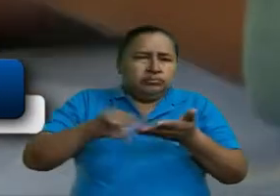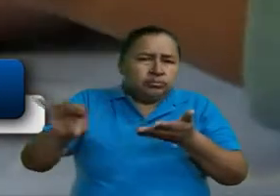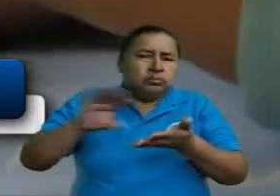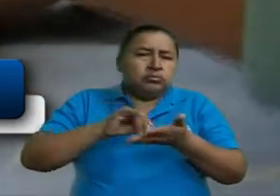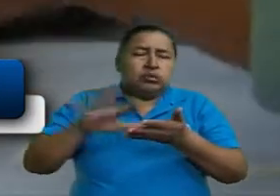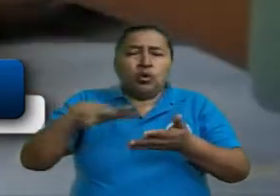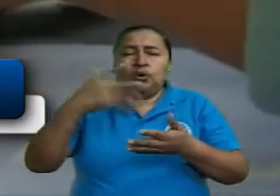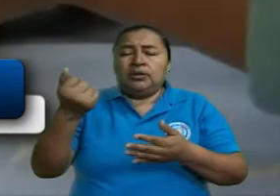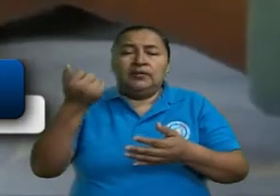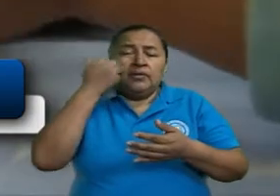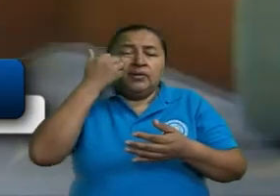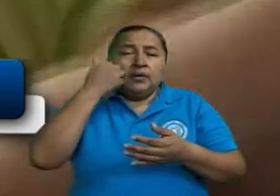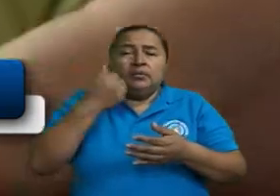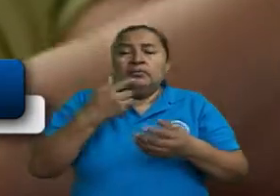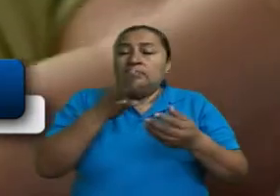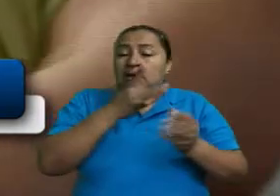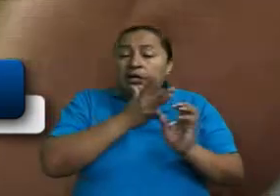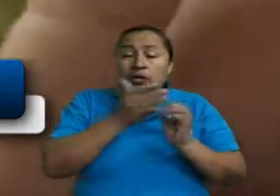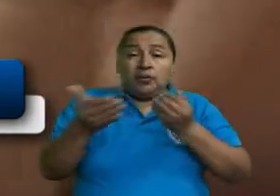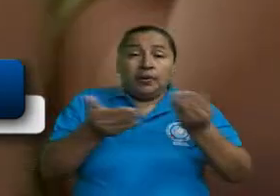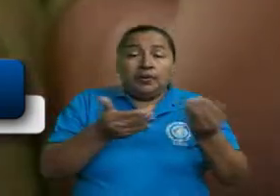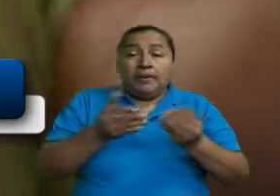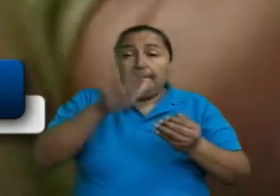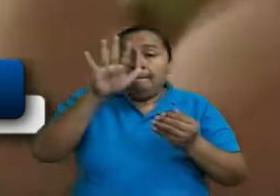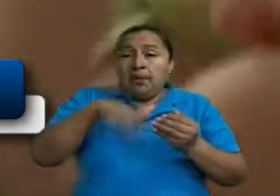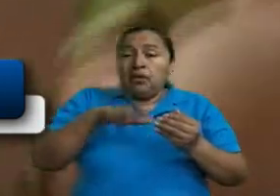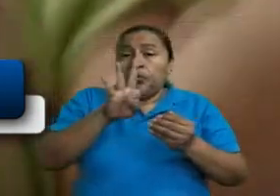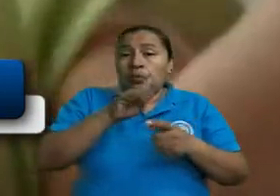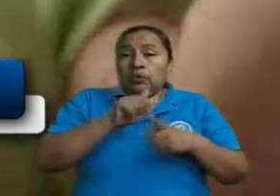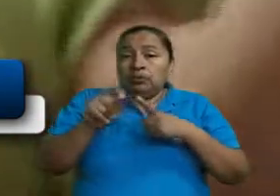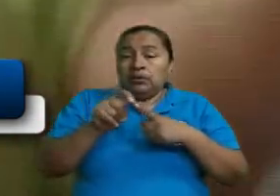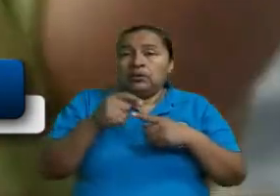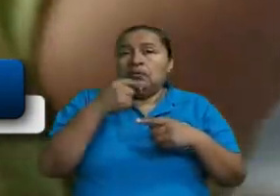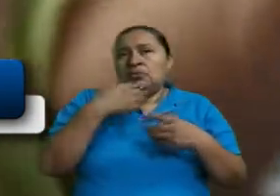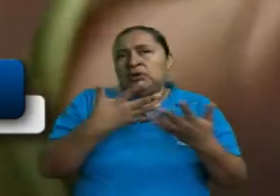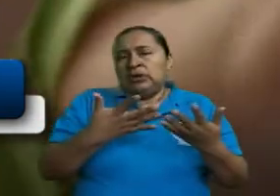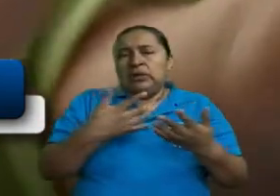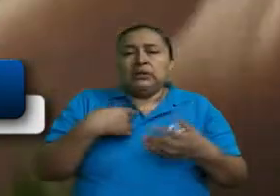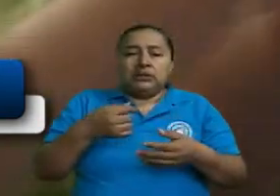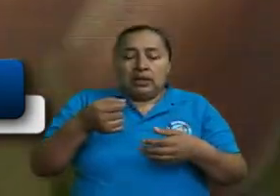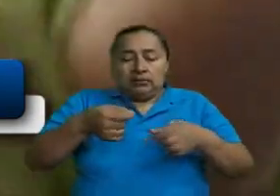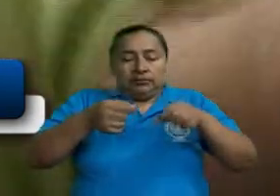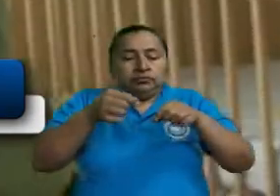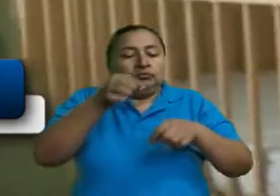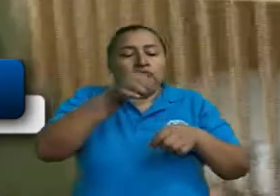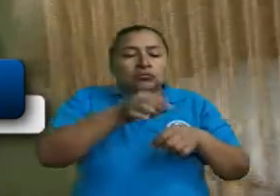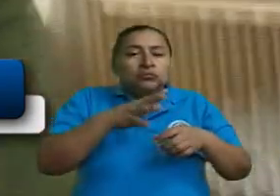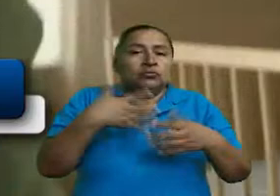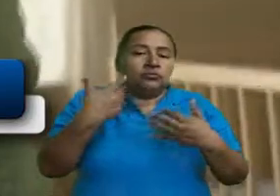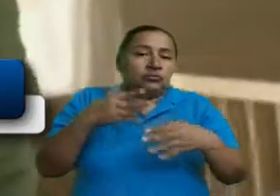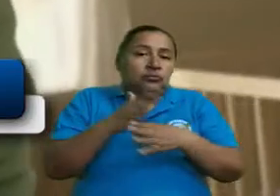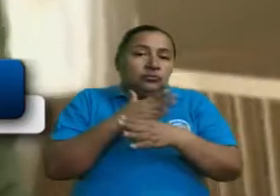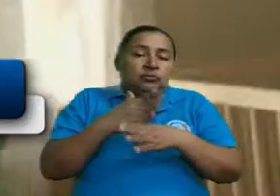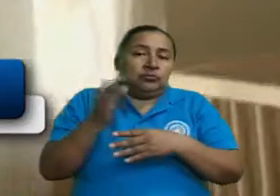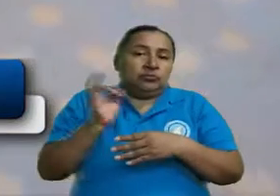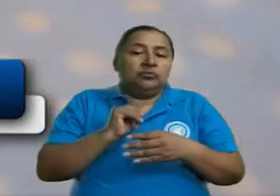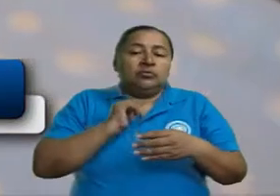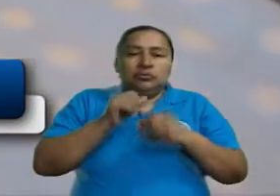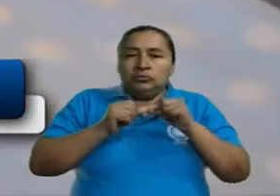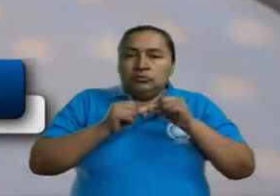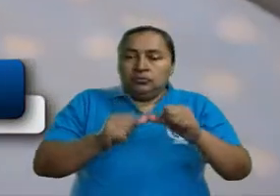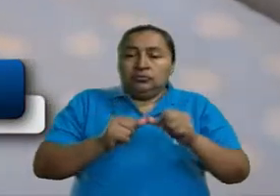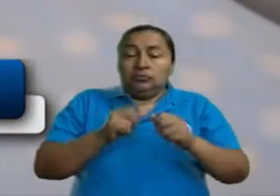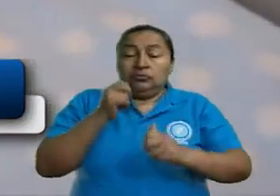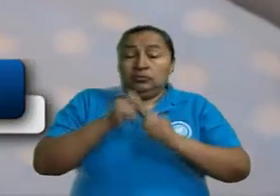que son menores de 4 meses de edad. Porque si uno da un tratamiento, da todas las medidas y están persistiendo